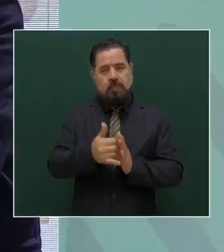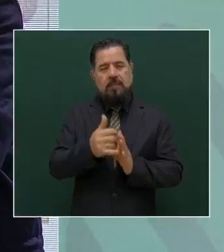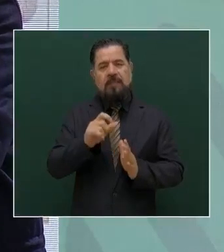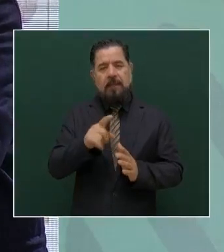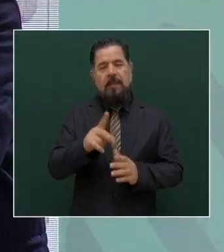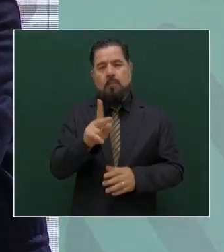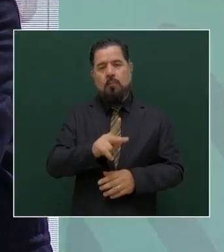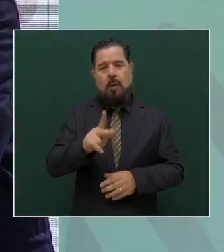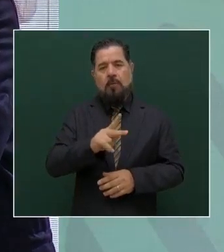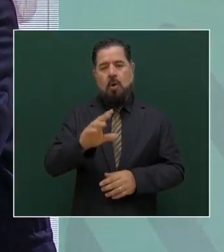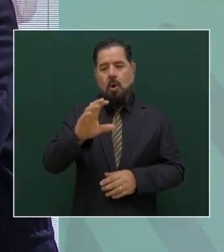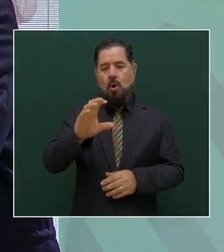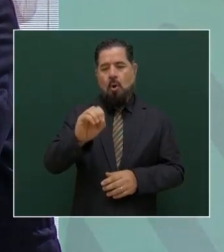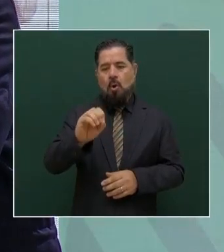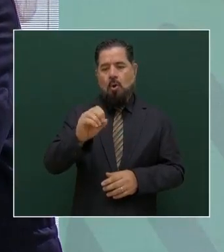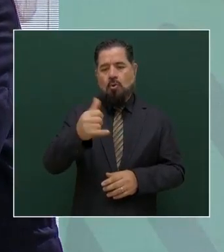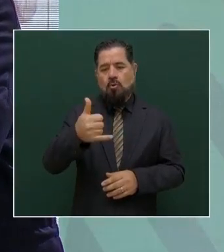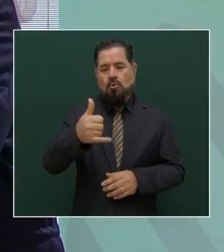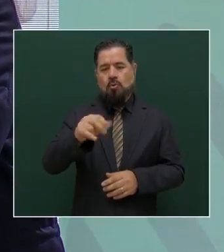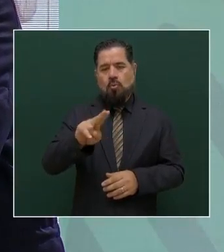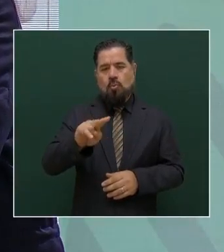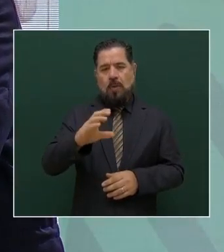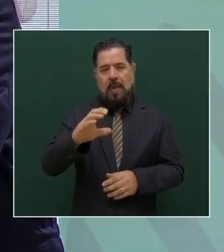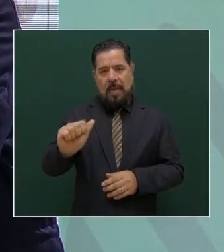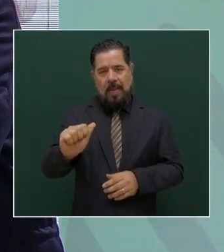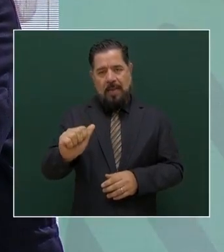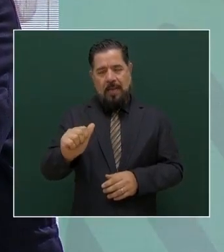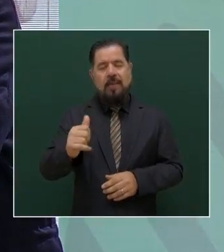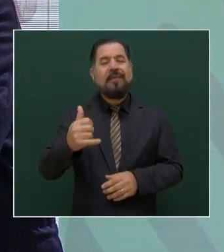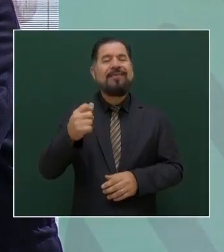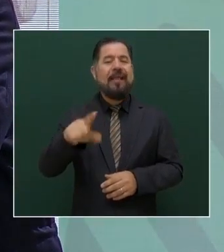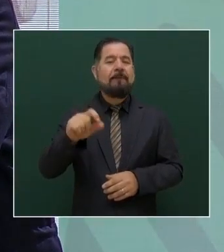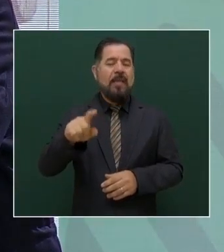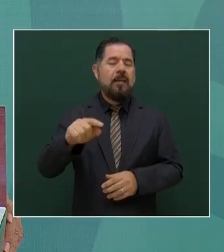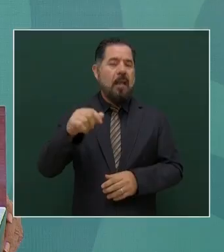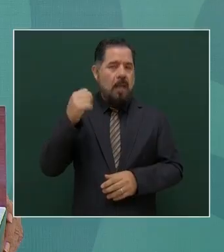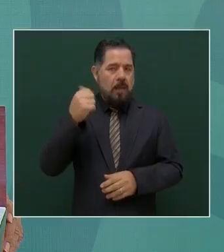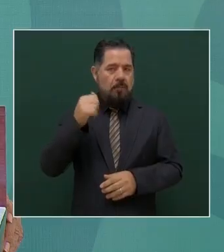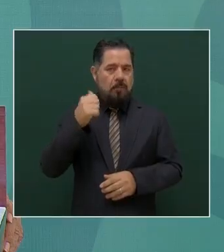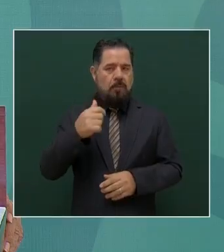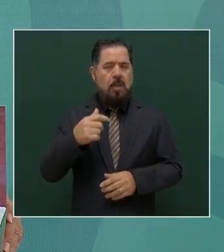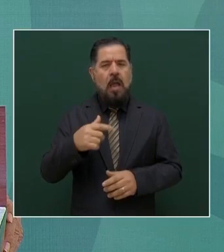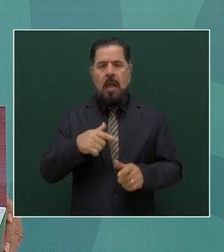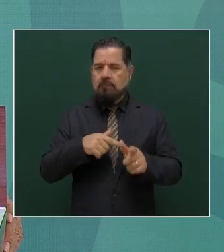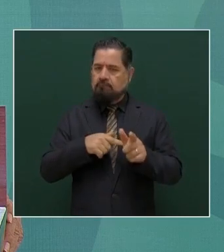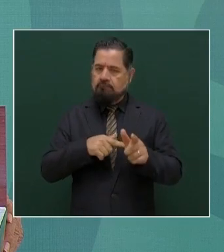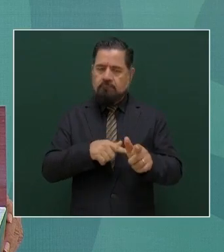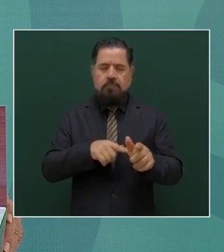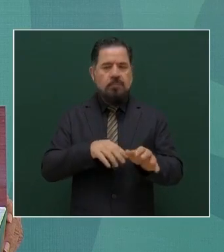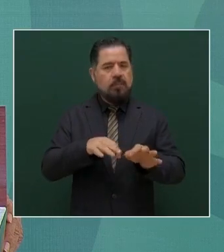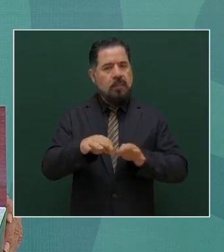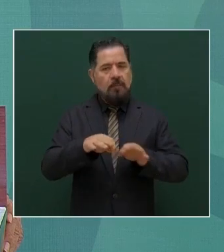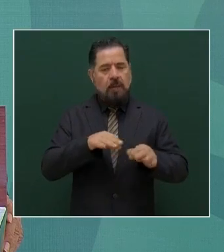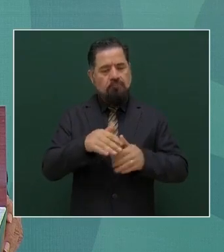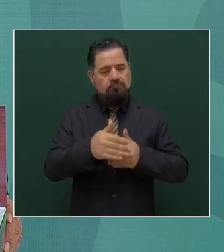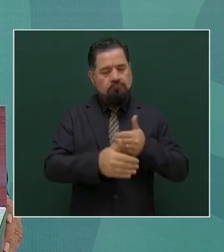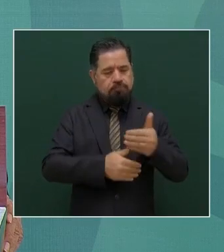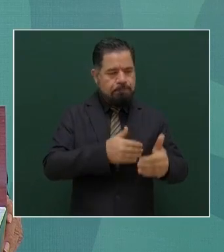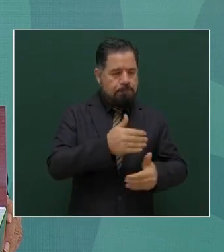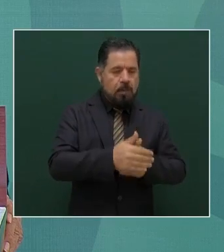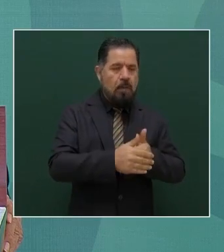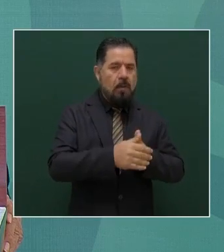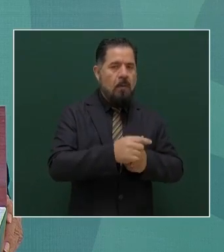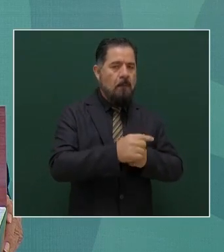de Acapulco y vamos a seguir así, adelante. Ya se está